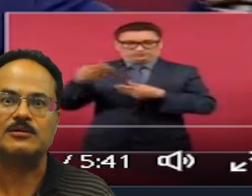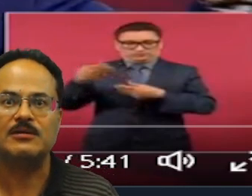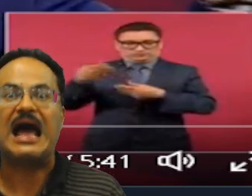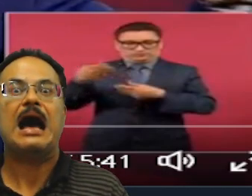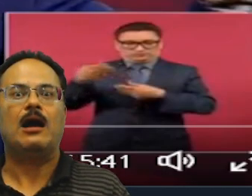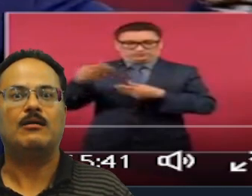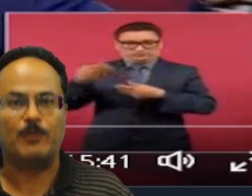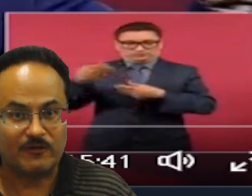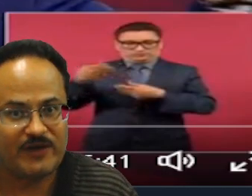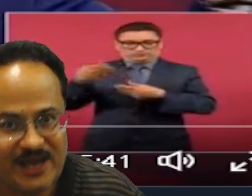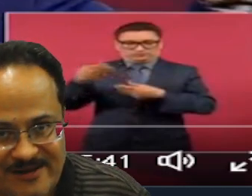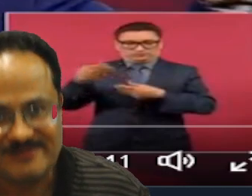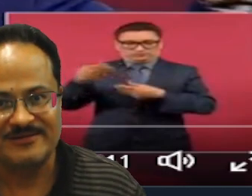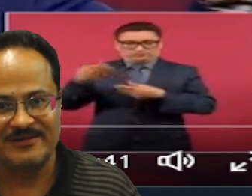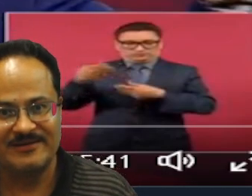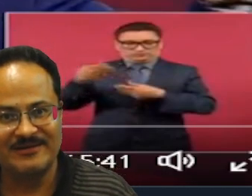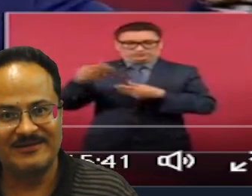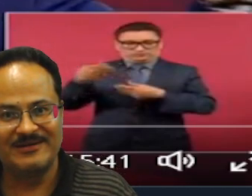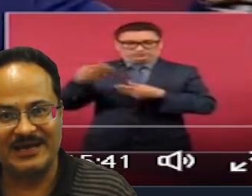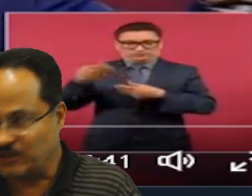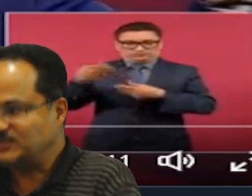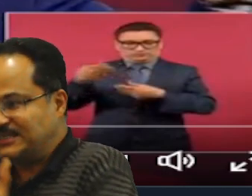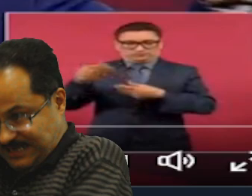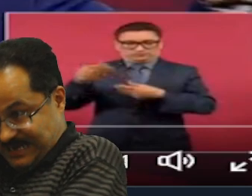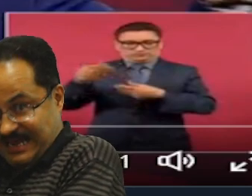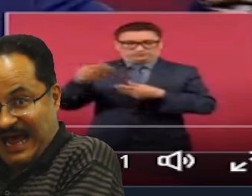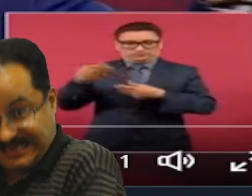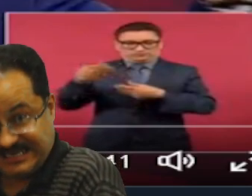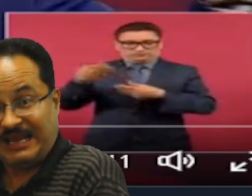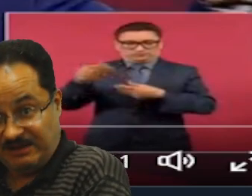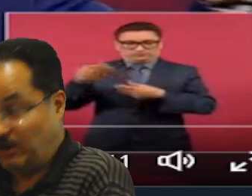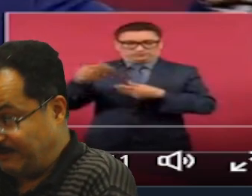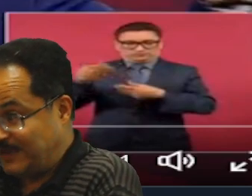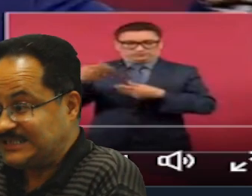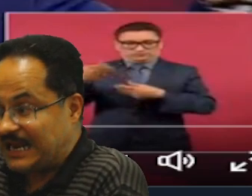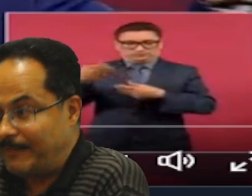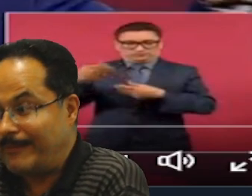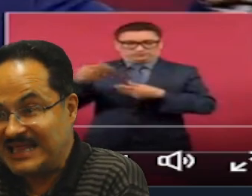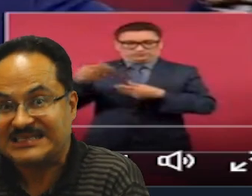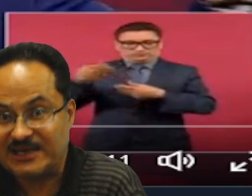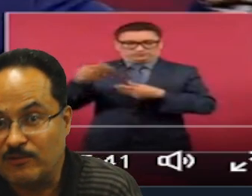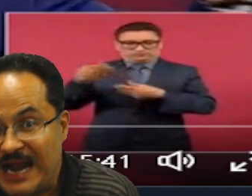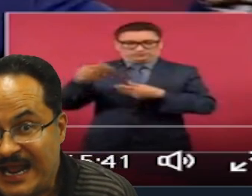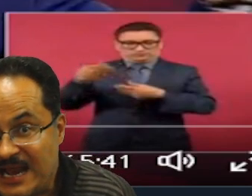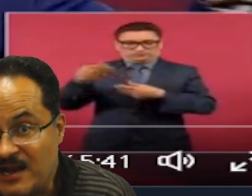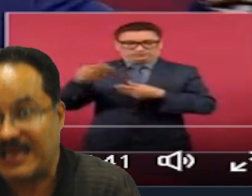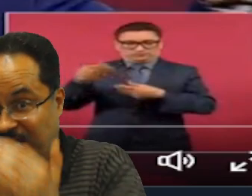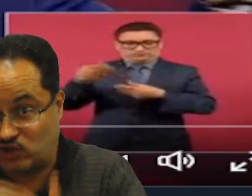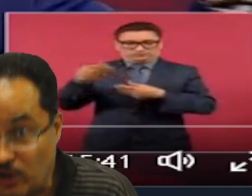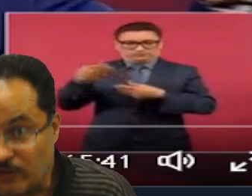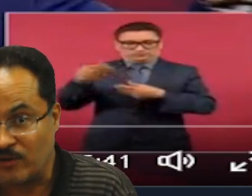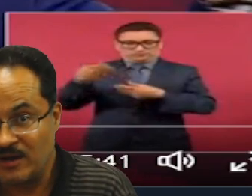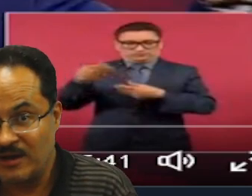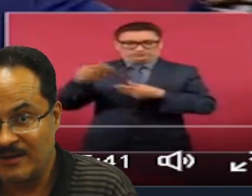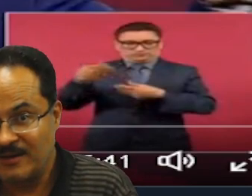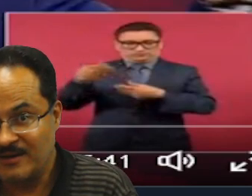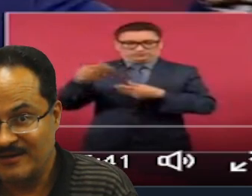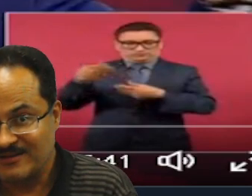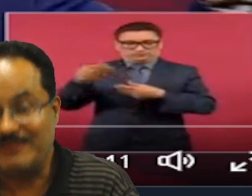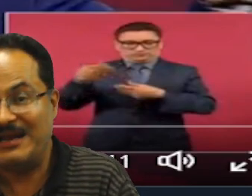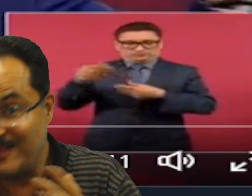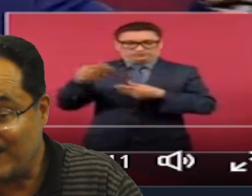mandaron por fin entonces pase y fíjense acababa de asegurar él que todo